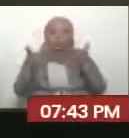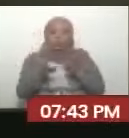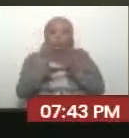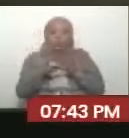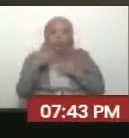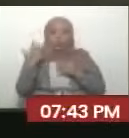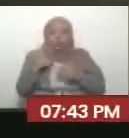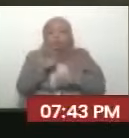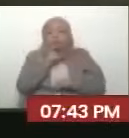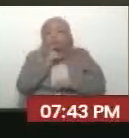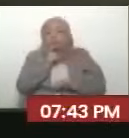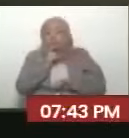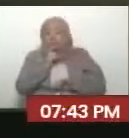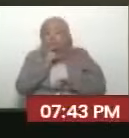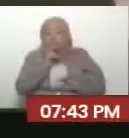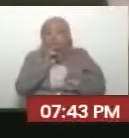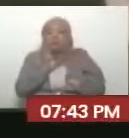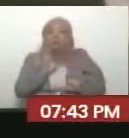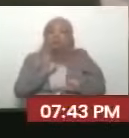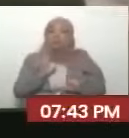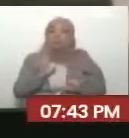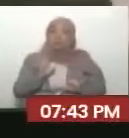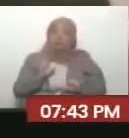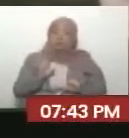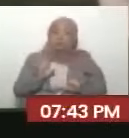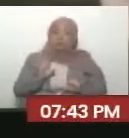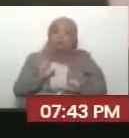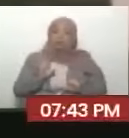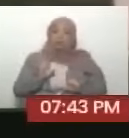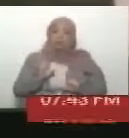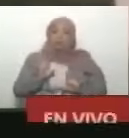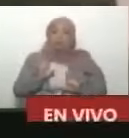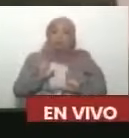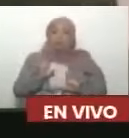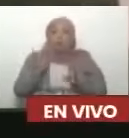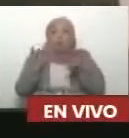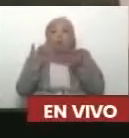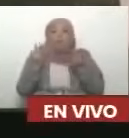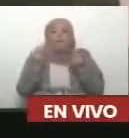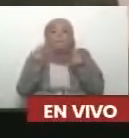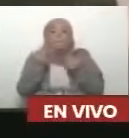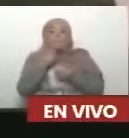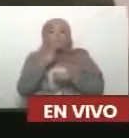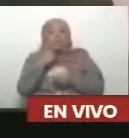Naguará, pues. ¿Ah? Como dicen por ahí, éramos muchos